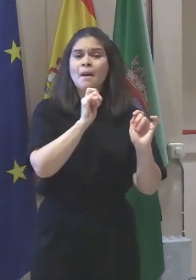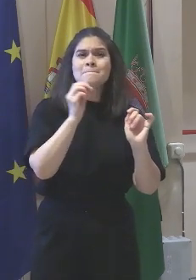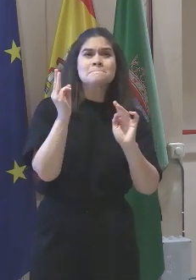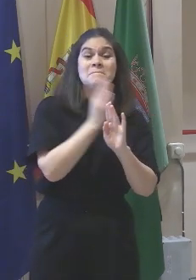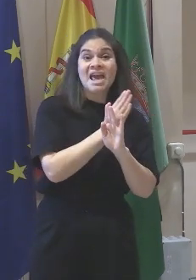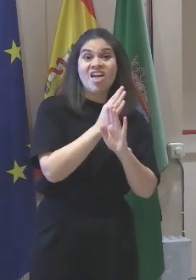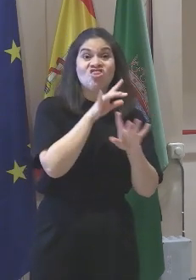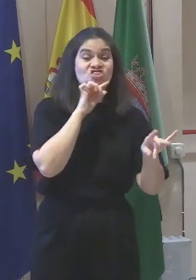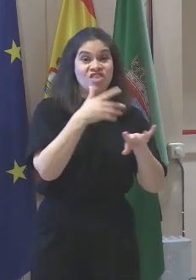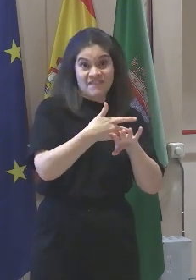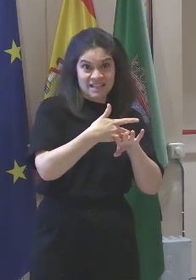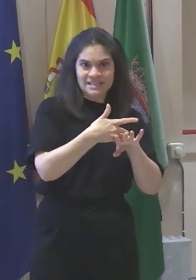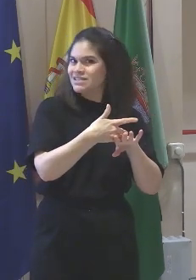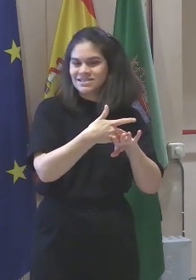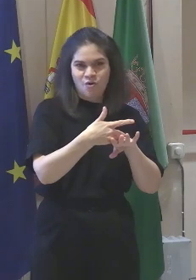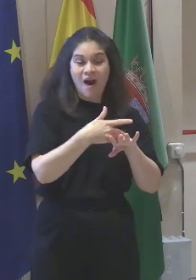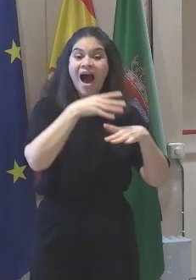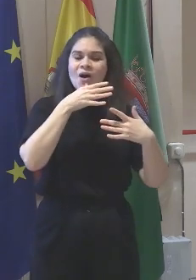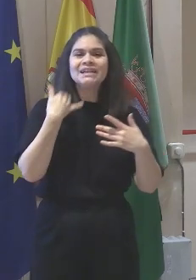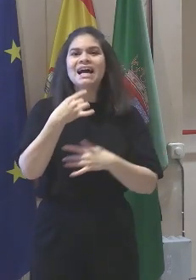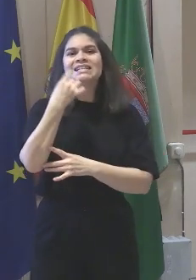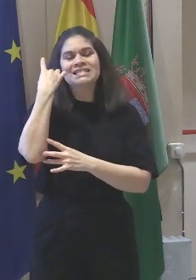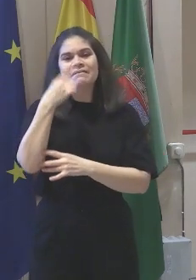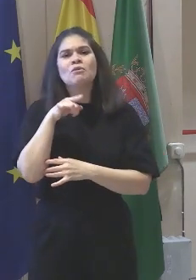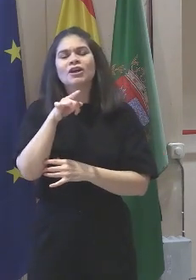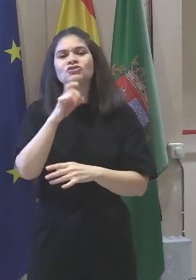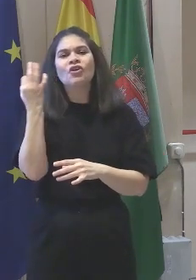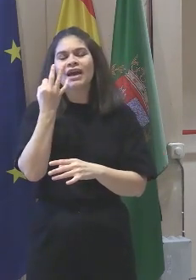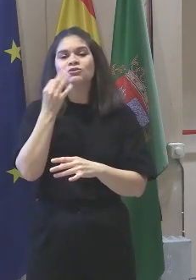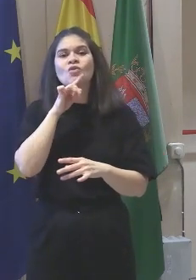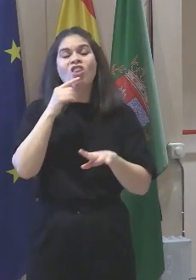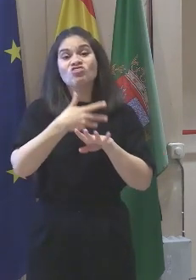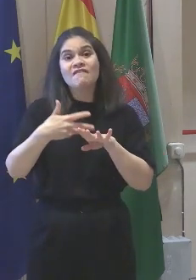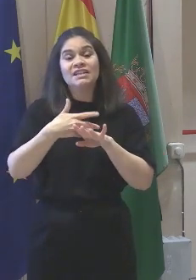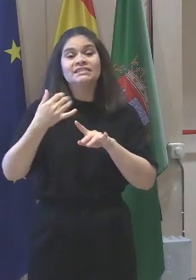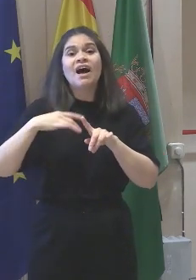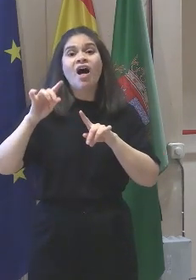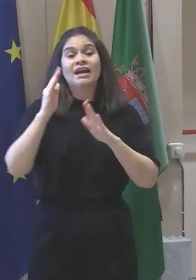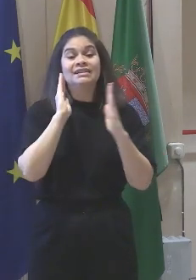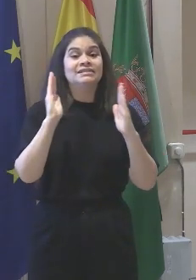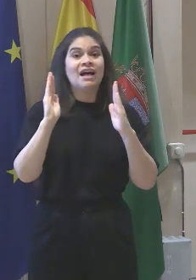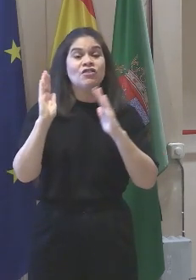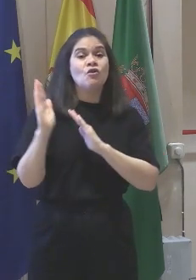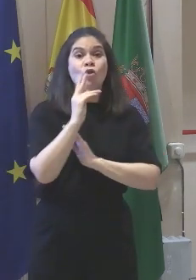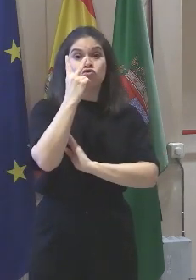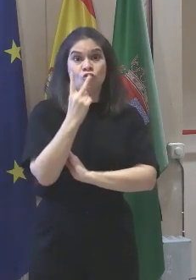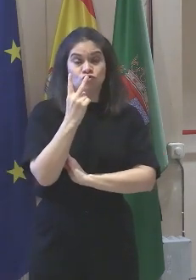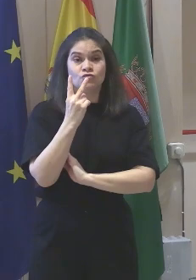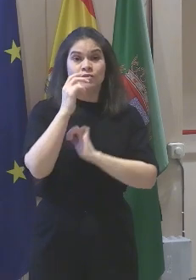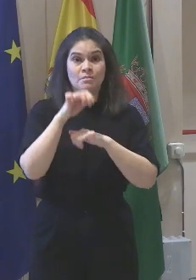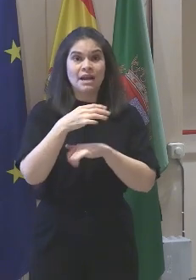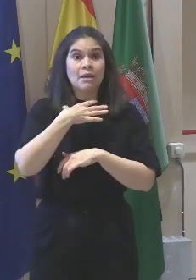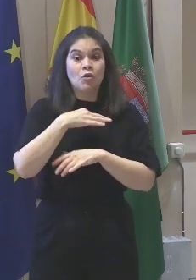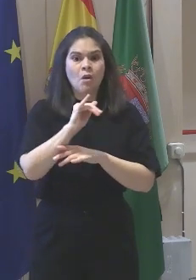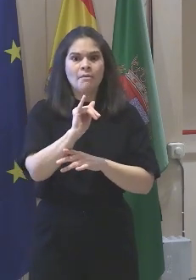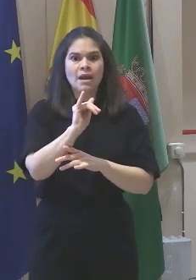¿no? Ahora sabemos que eso es una diabetes, tendríamos que decir diabetes tipo 1, estadio 2, que podemos tener una alteración de la glucemia en ayunas o podemos